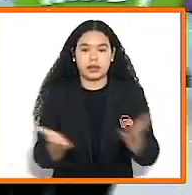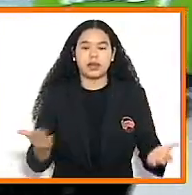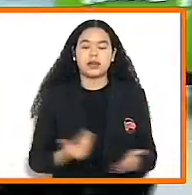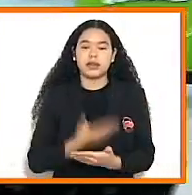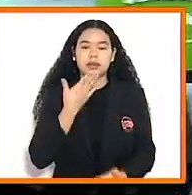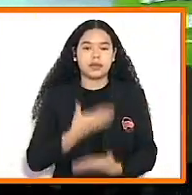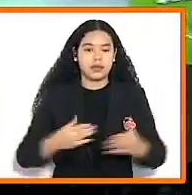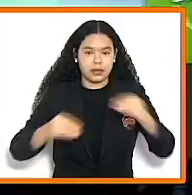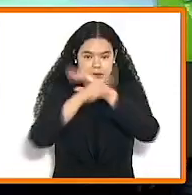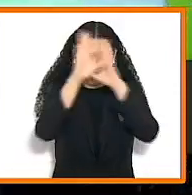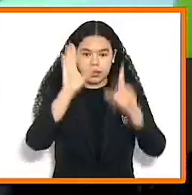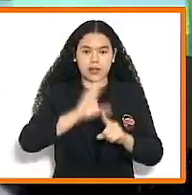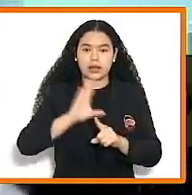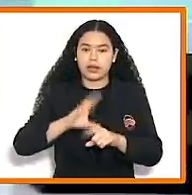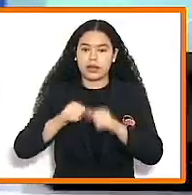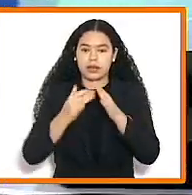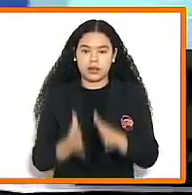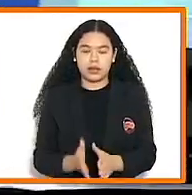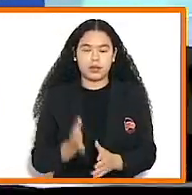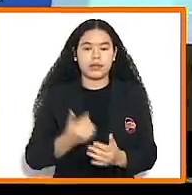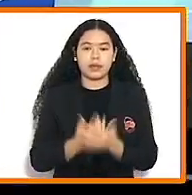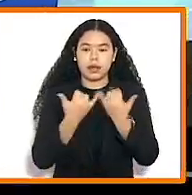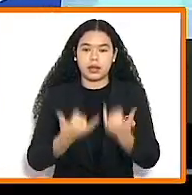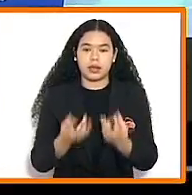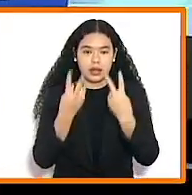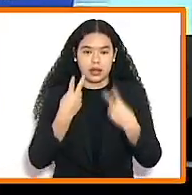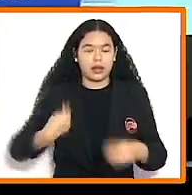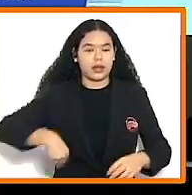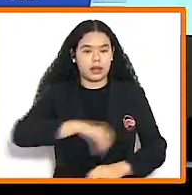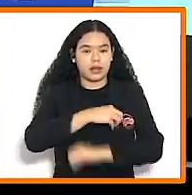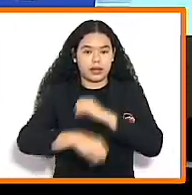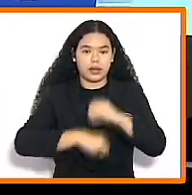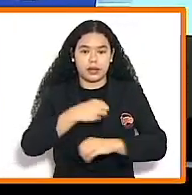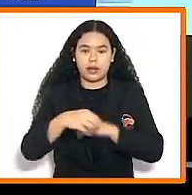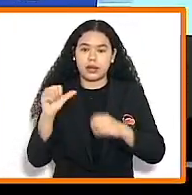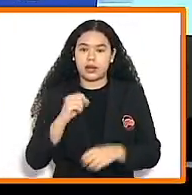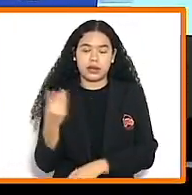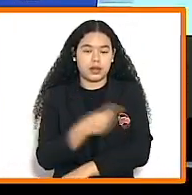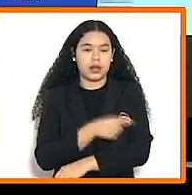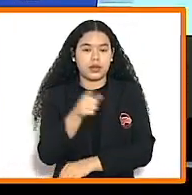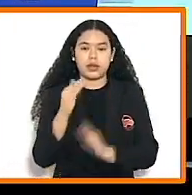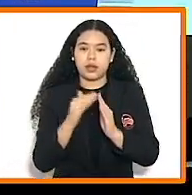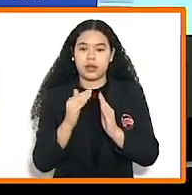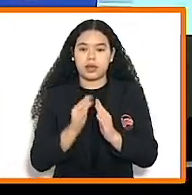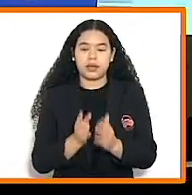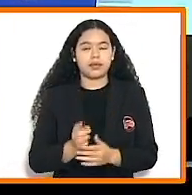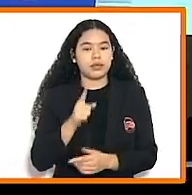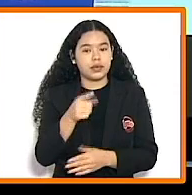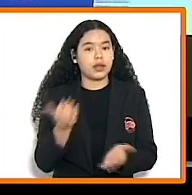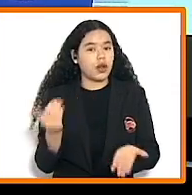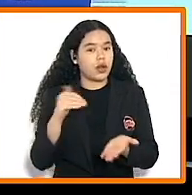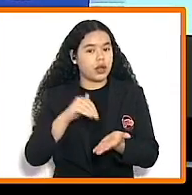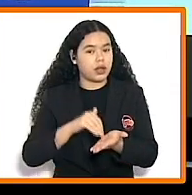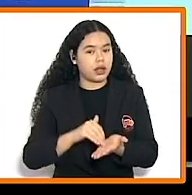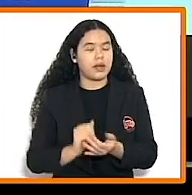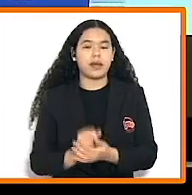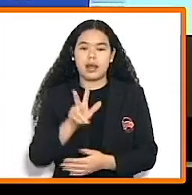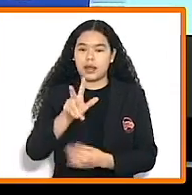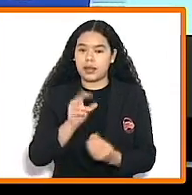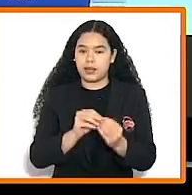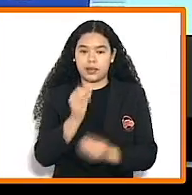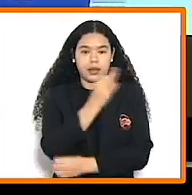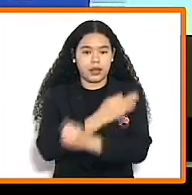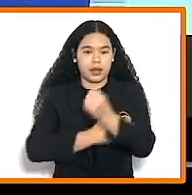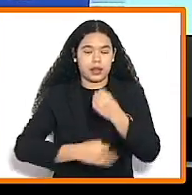linda mañana a cada uno de nuestros jugadores que han sintonizado nuestro sorteo desde su casita. Tienen una cita con nosotros a las 3 en punto de la